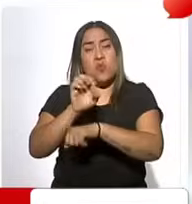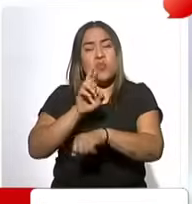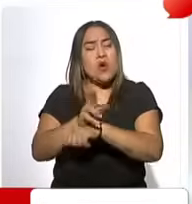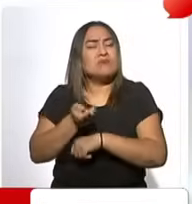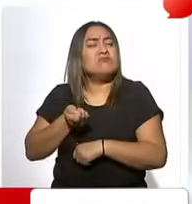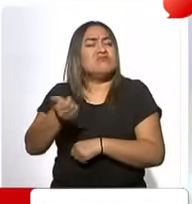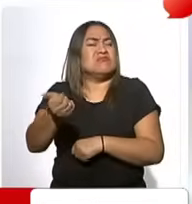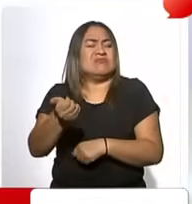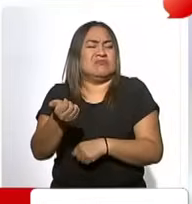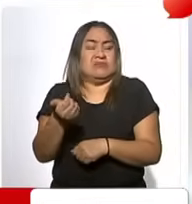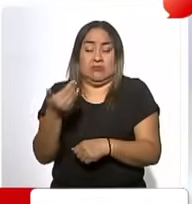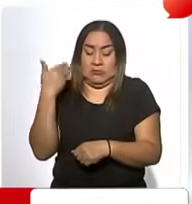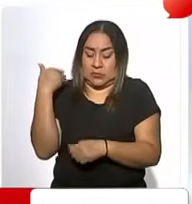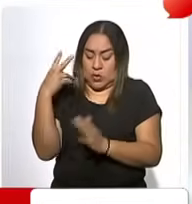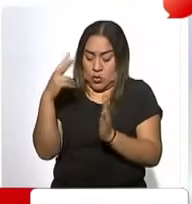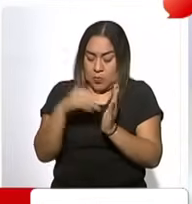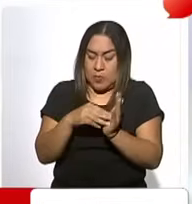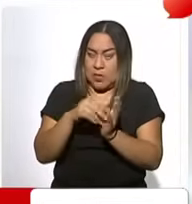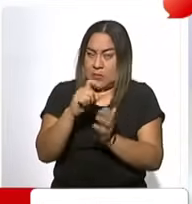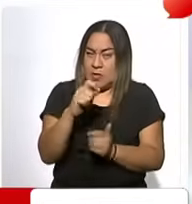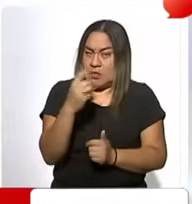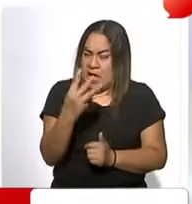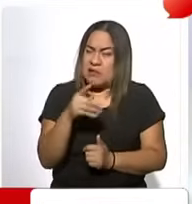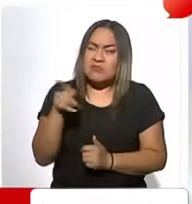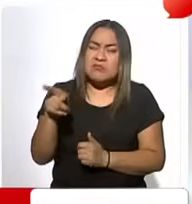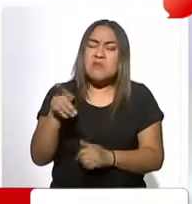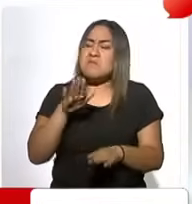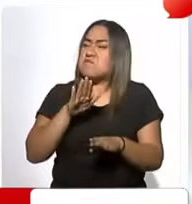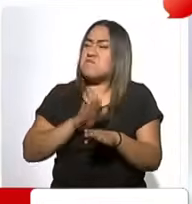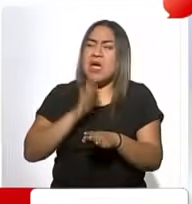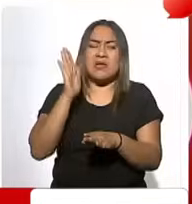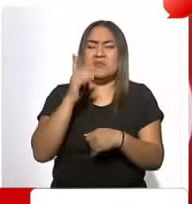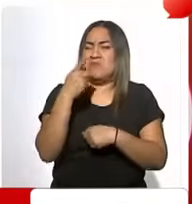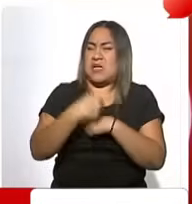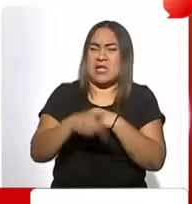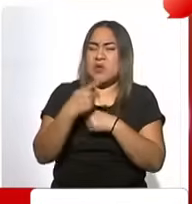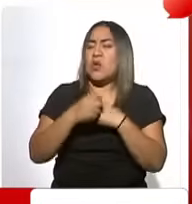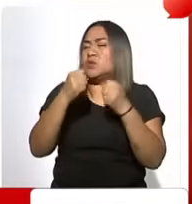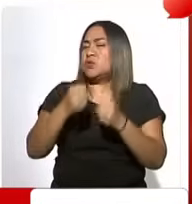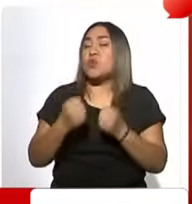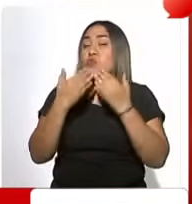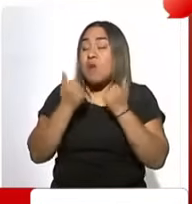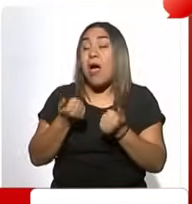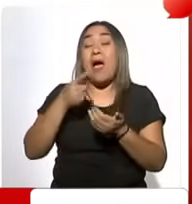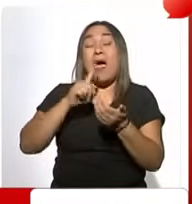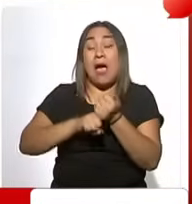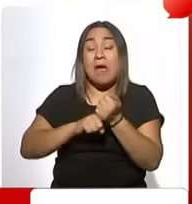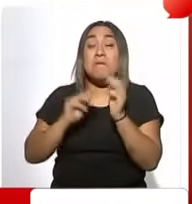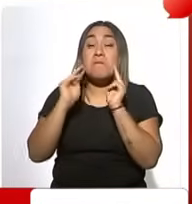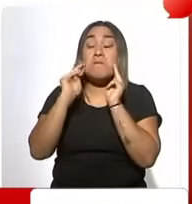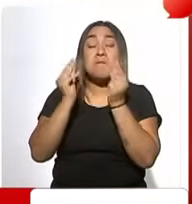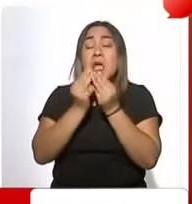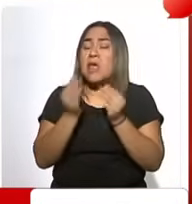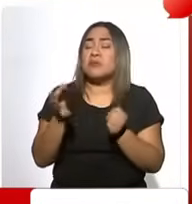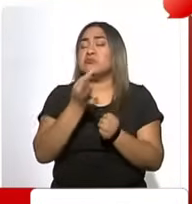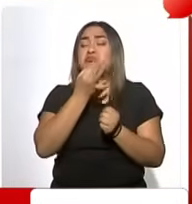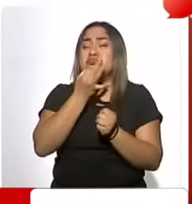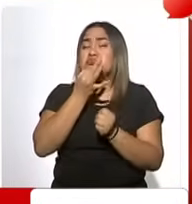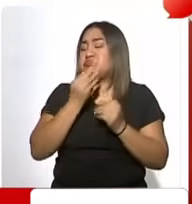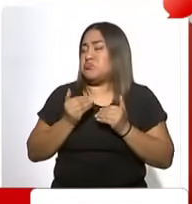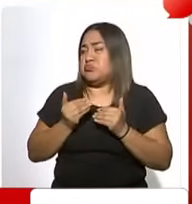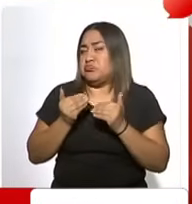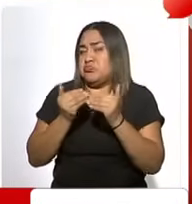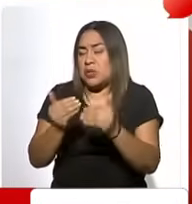cataloga desde finales del año del 2023 como el más inseguro Eso quiere decir que el crimen organizado avanzó con demasiada